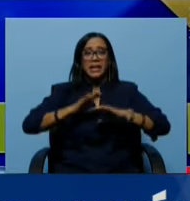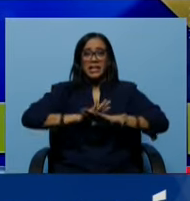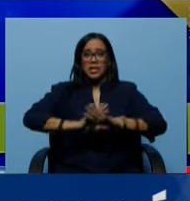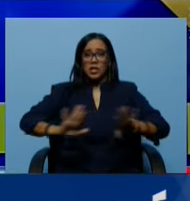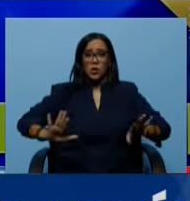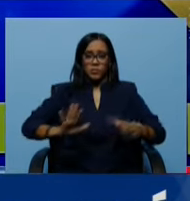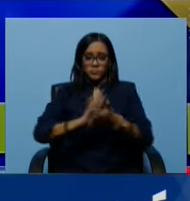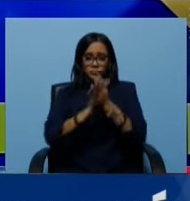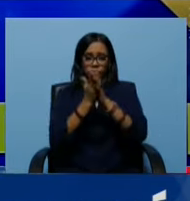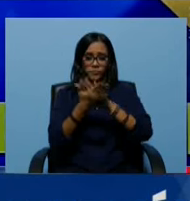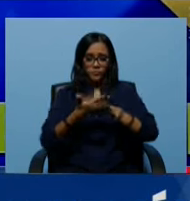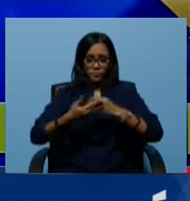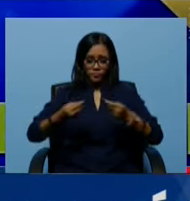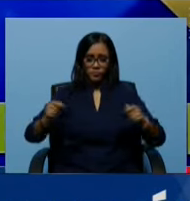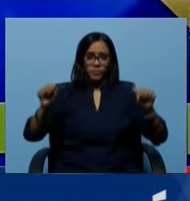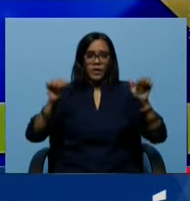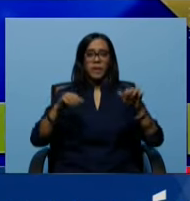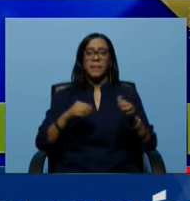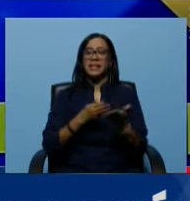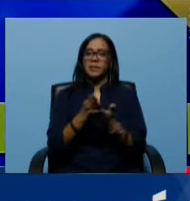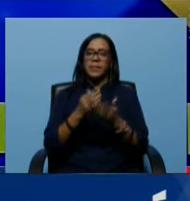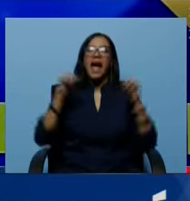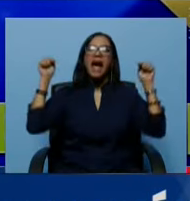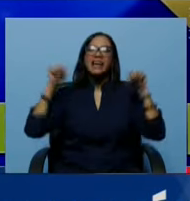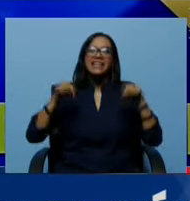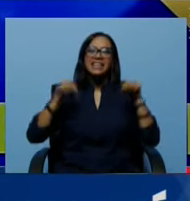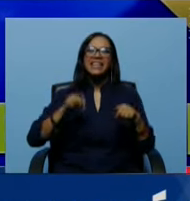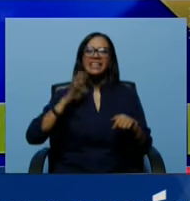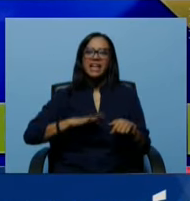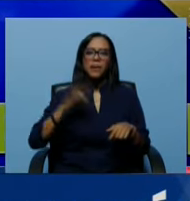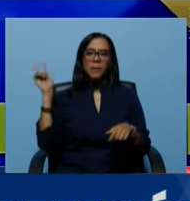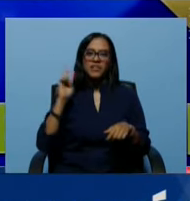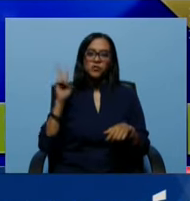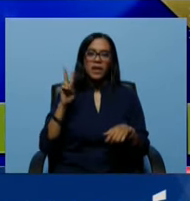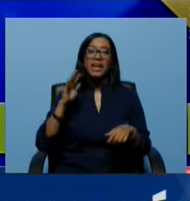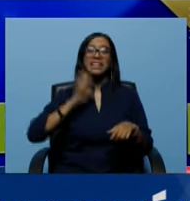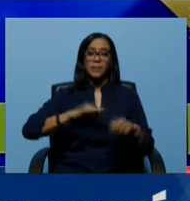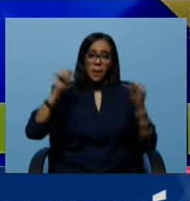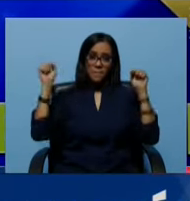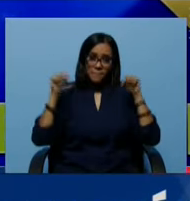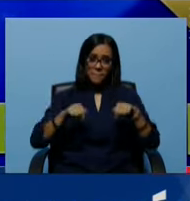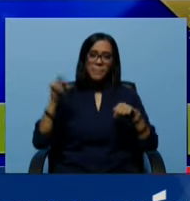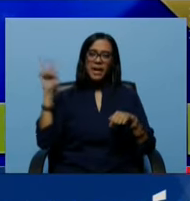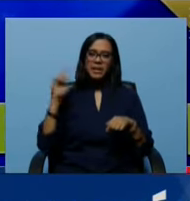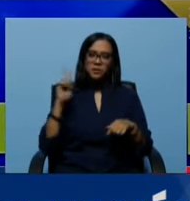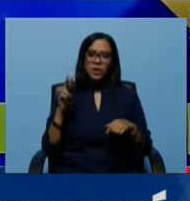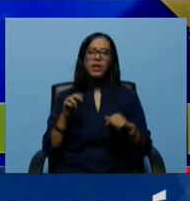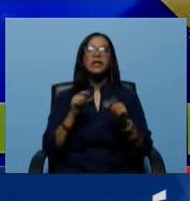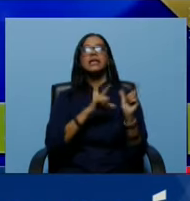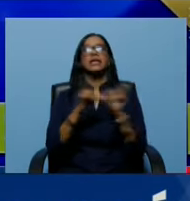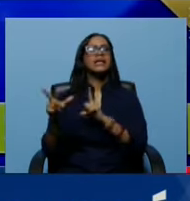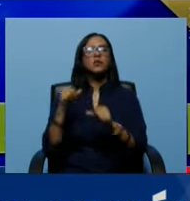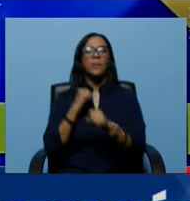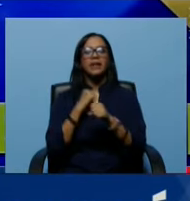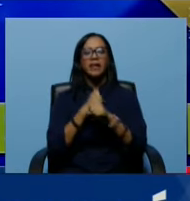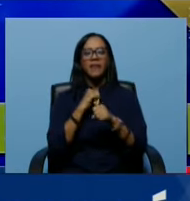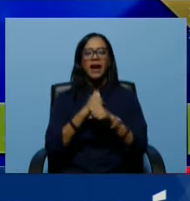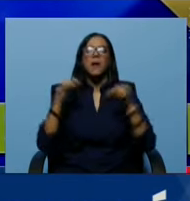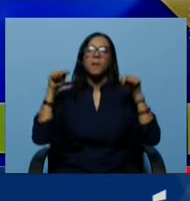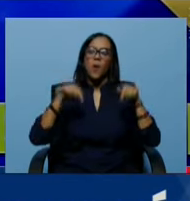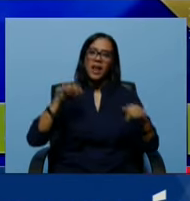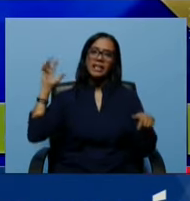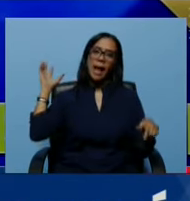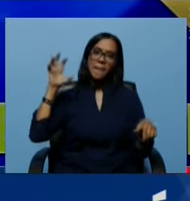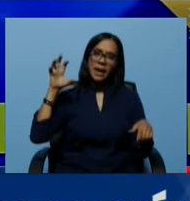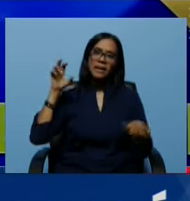para siempre. Y aquí estamos los venezolanos, que sí estamos en Venezuela, dispuestos a seguir trabajando por esta tierra, por esta patria,